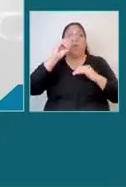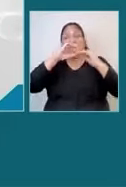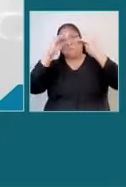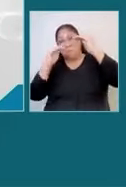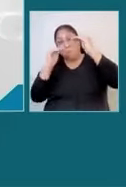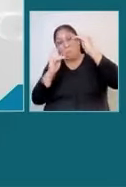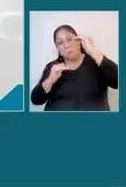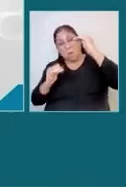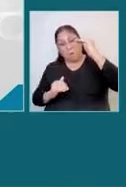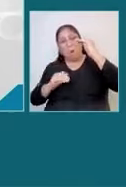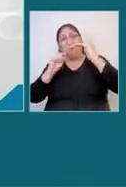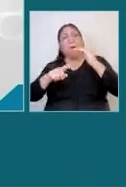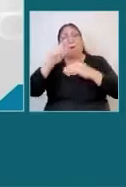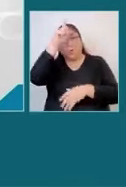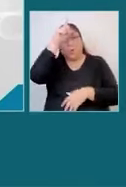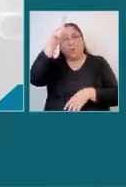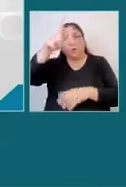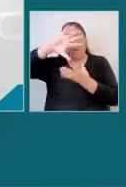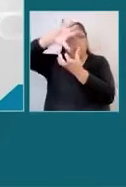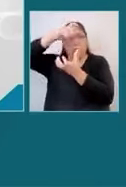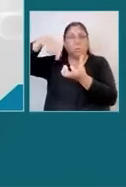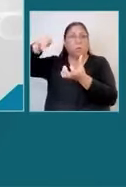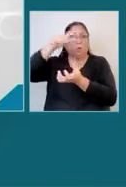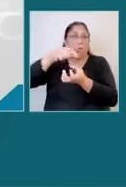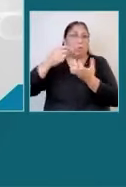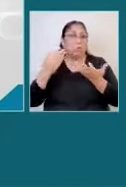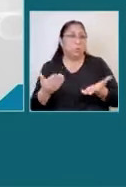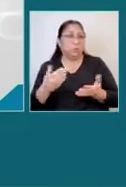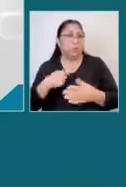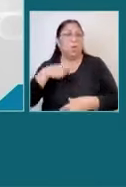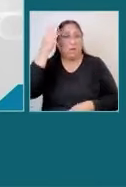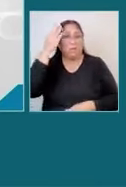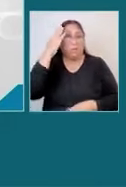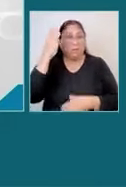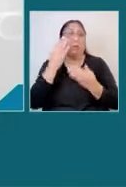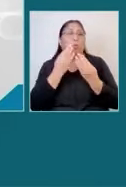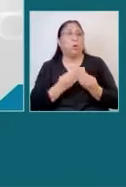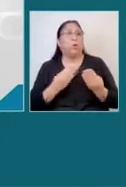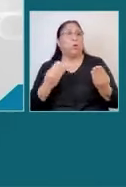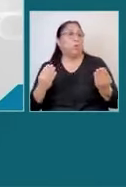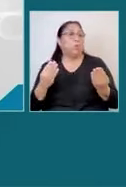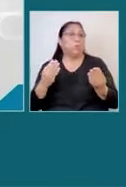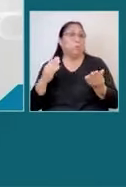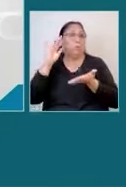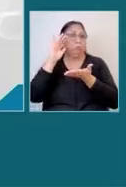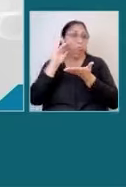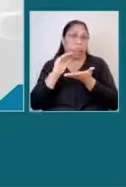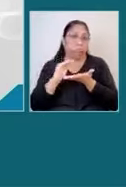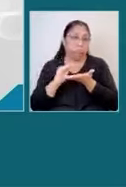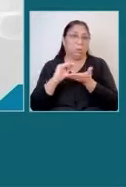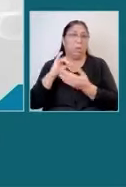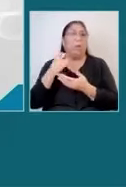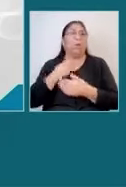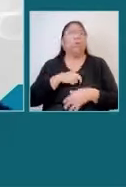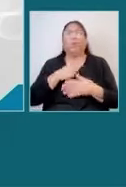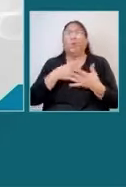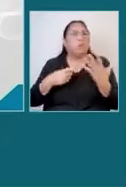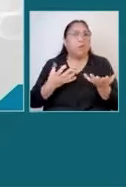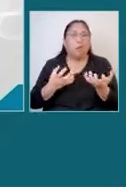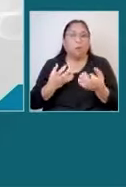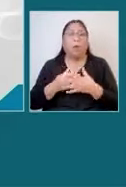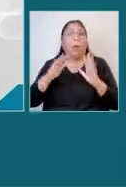de los líderes mundiales. Entonces, digamos, sabiendo que los recursos son escasos, nosotros lo que tratamos es